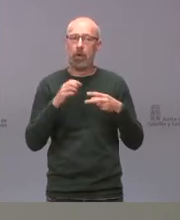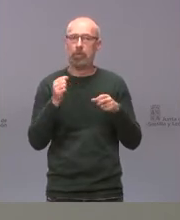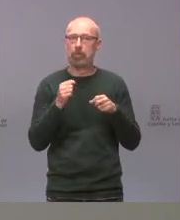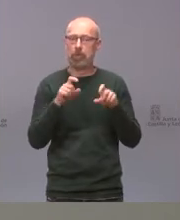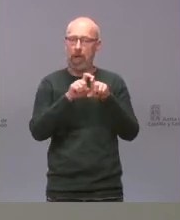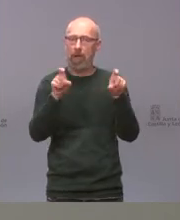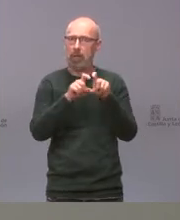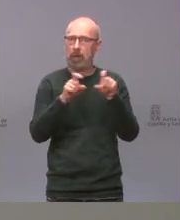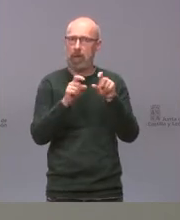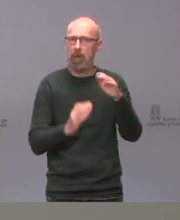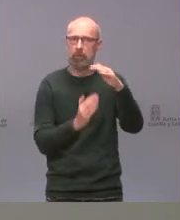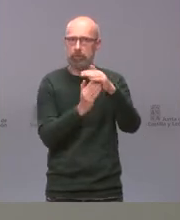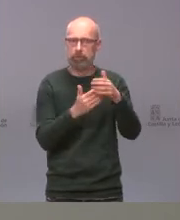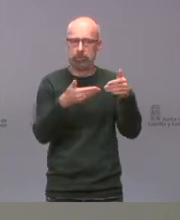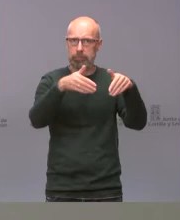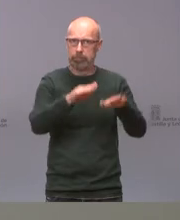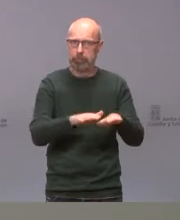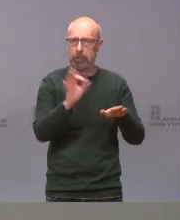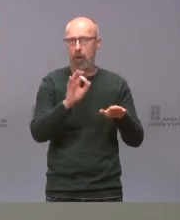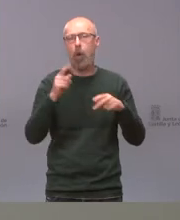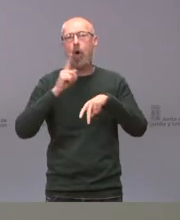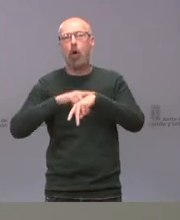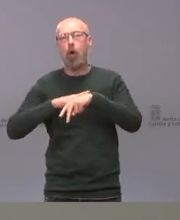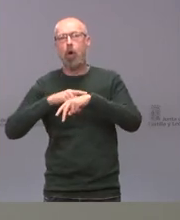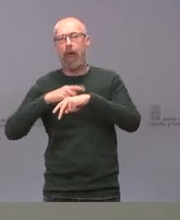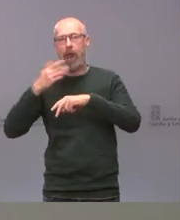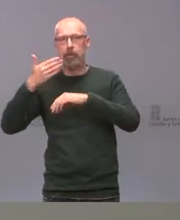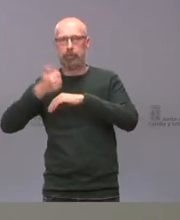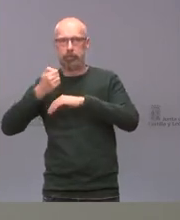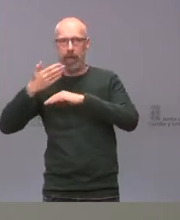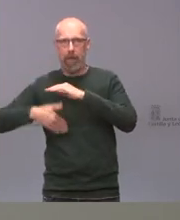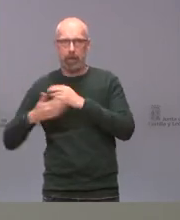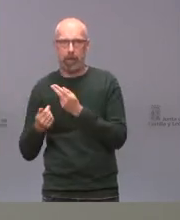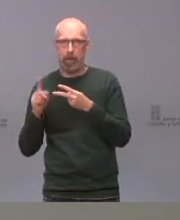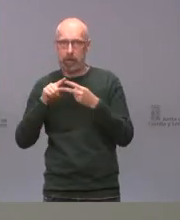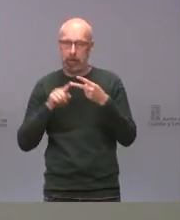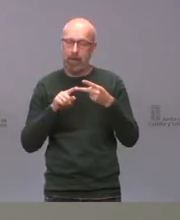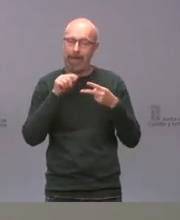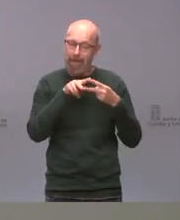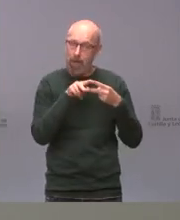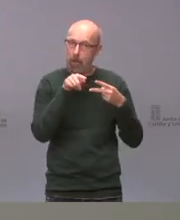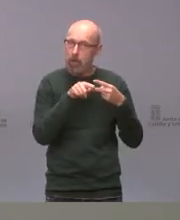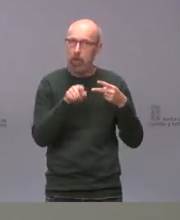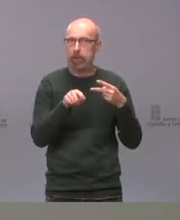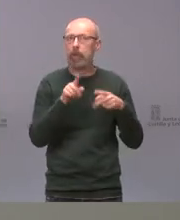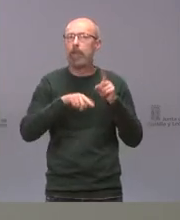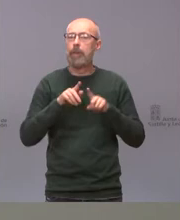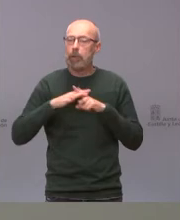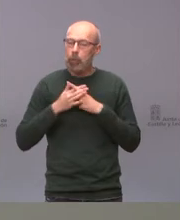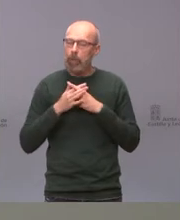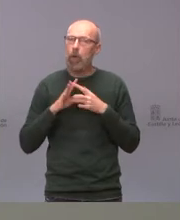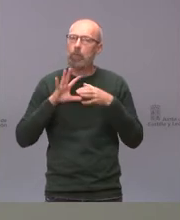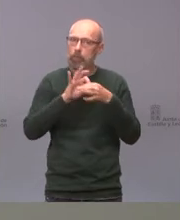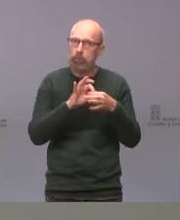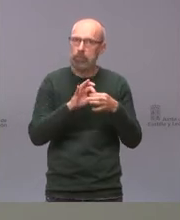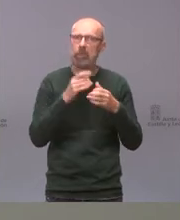esencial, y la limitación de horarios. Y estas son las que nosotros modulamos según la situación que tenemos. Por lo tanto, cuando se dice que tenemos